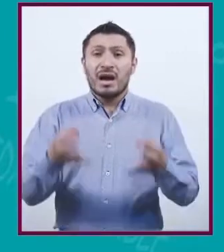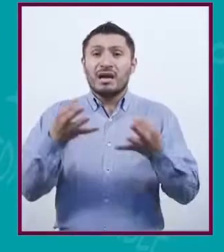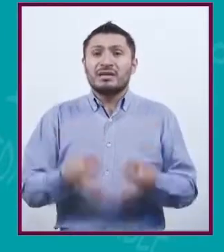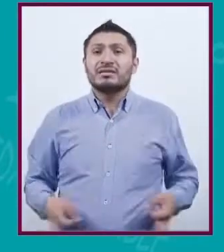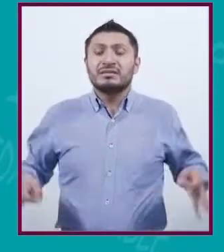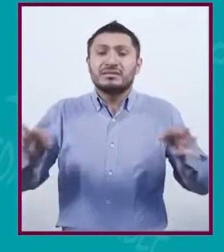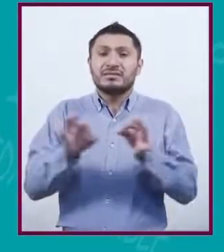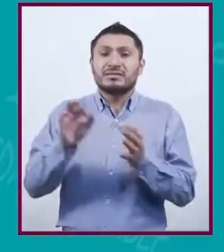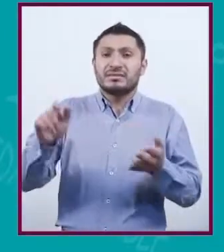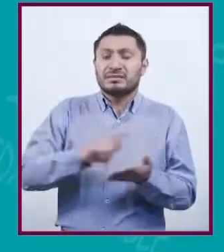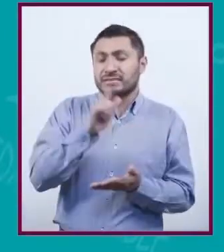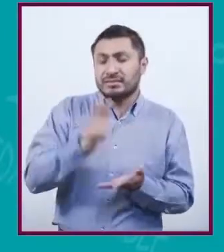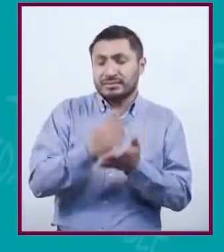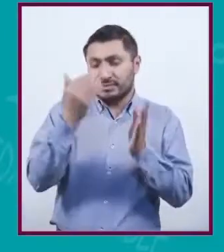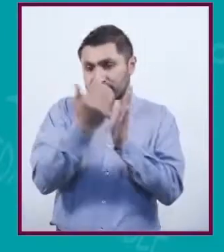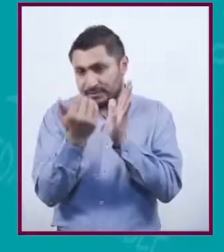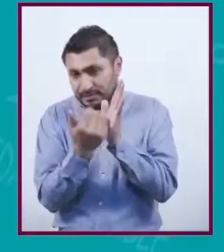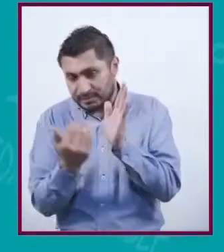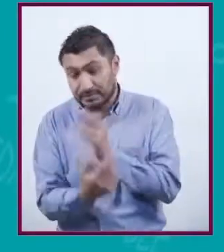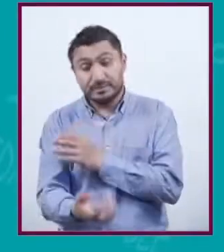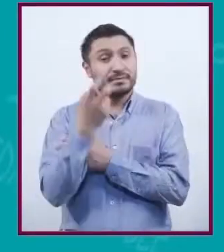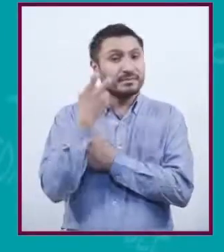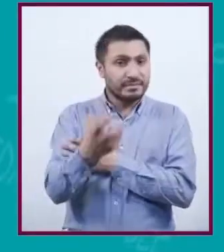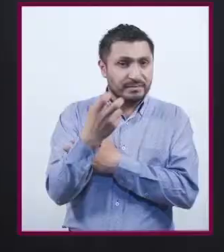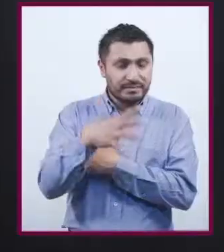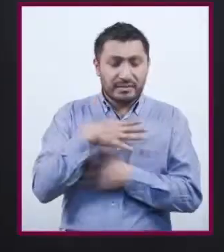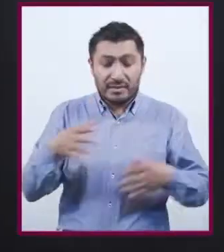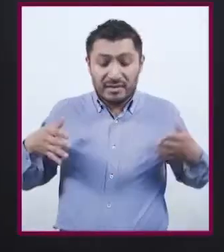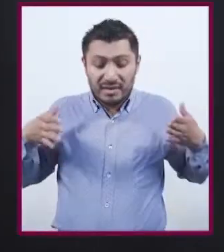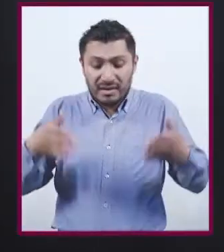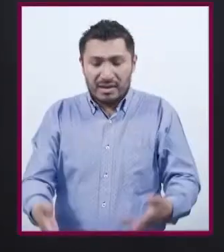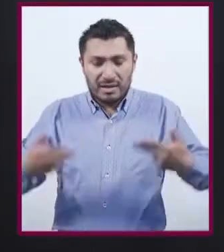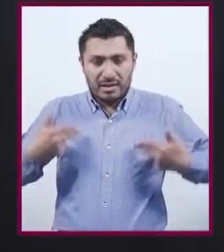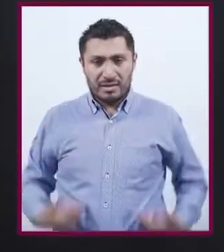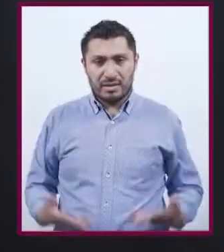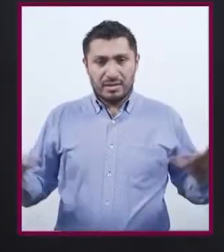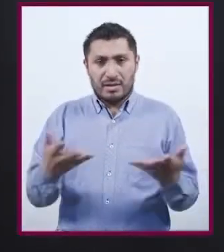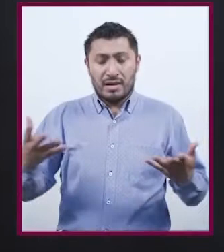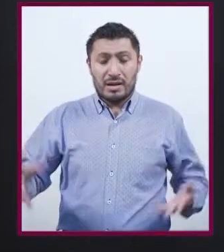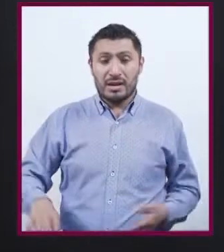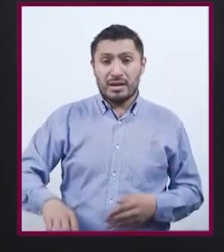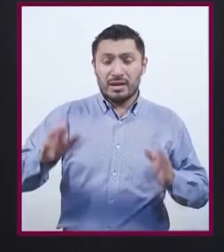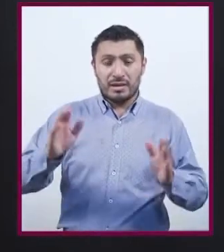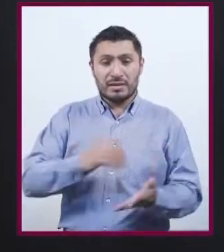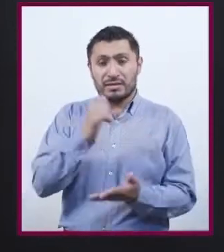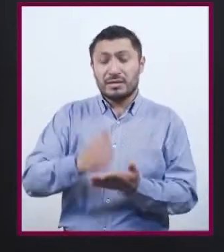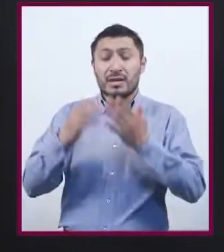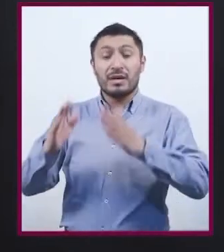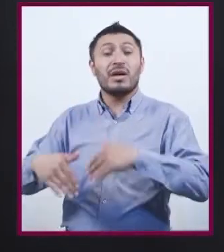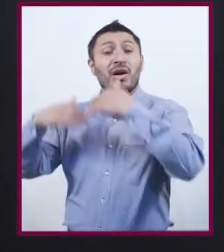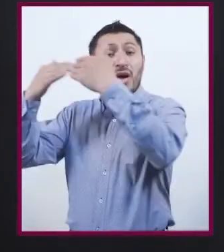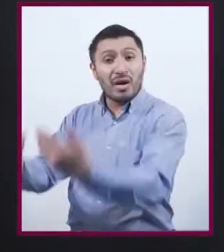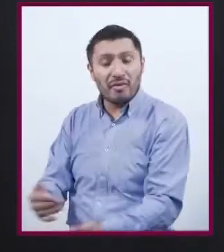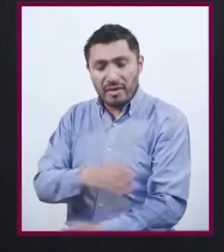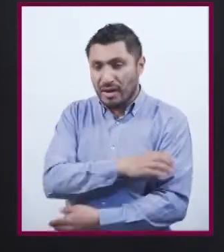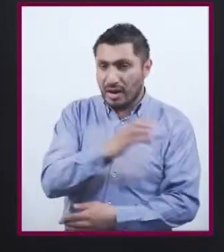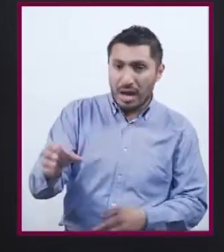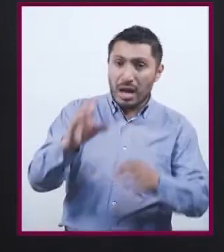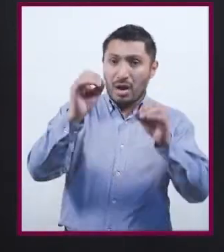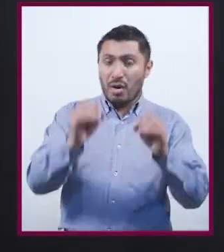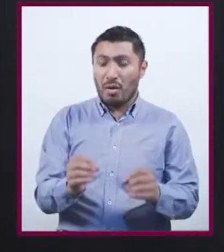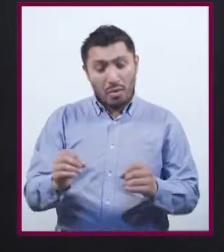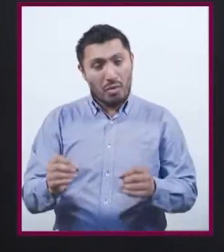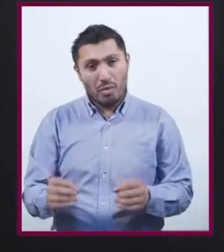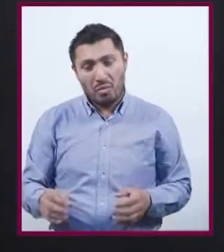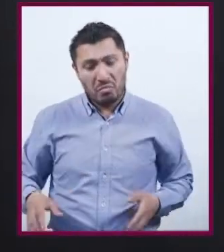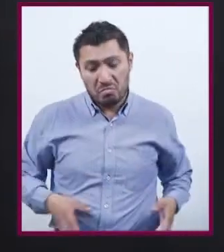que constituía un importante cuerpo de leyes. En este marco, los enterramientos humanos se realizaron fuera de las